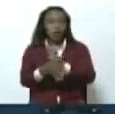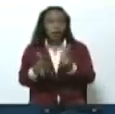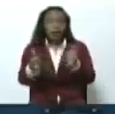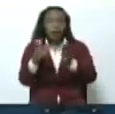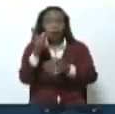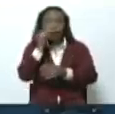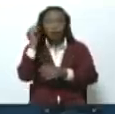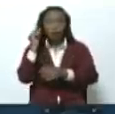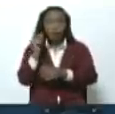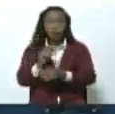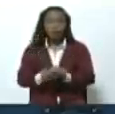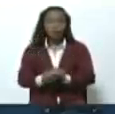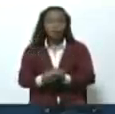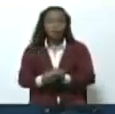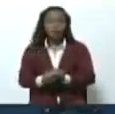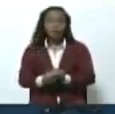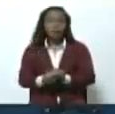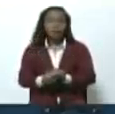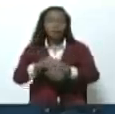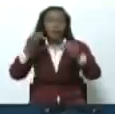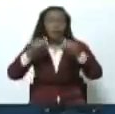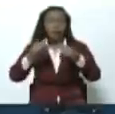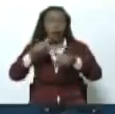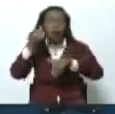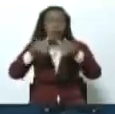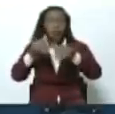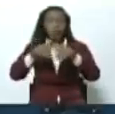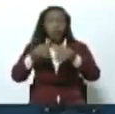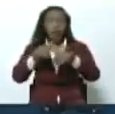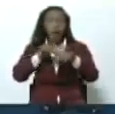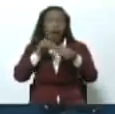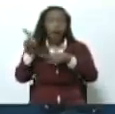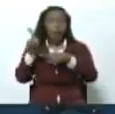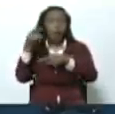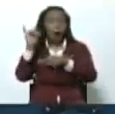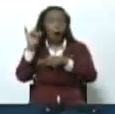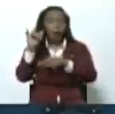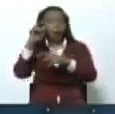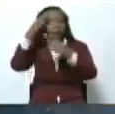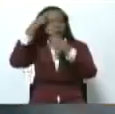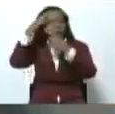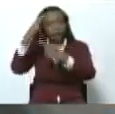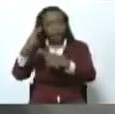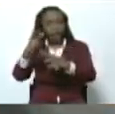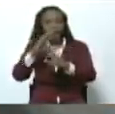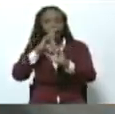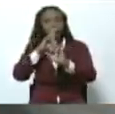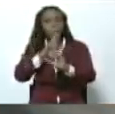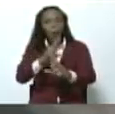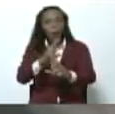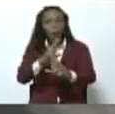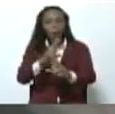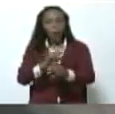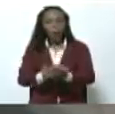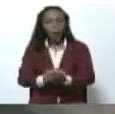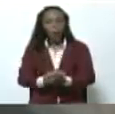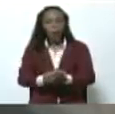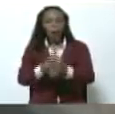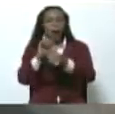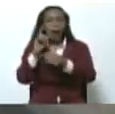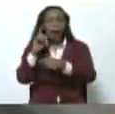ganadoras y no ganadoras de estas elecciones, es a respetar los resultados,